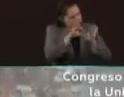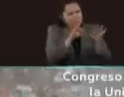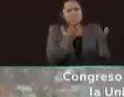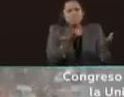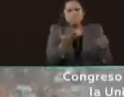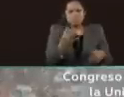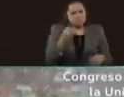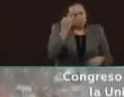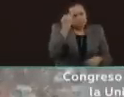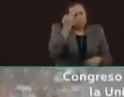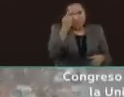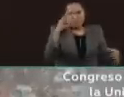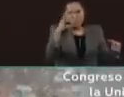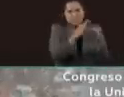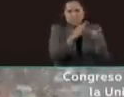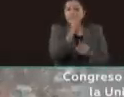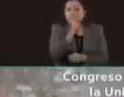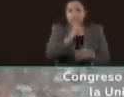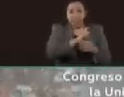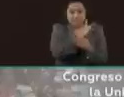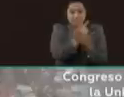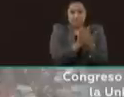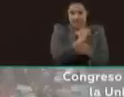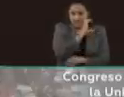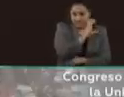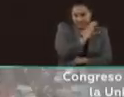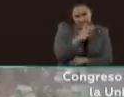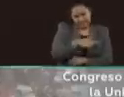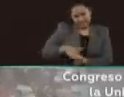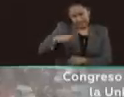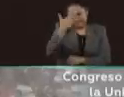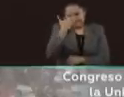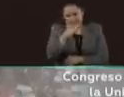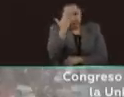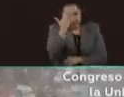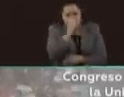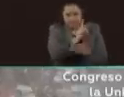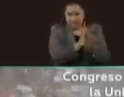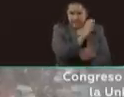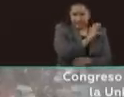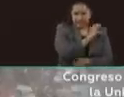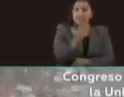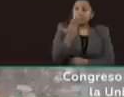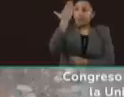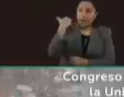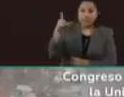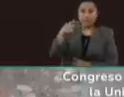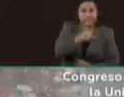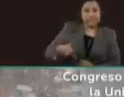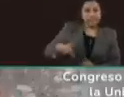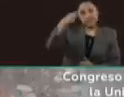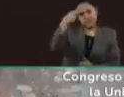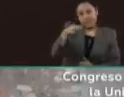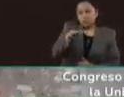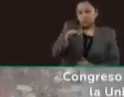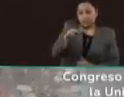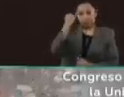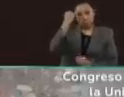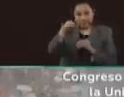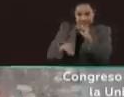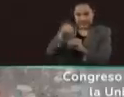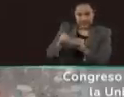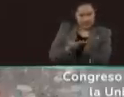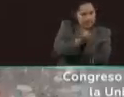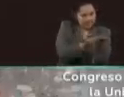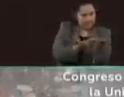C. De las 18 iniciativas que presentó a esta soberanía el presidente de México,